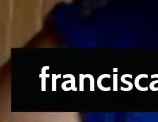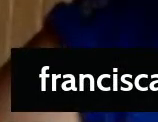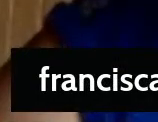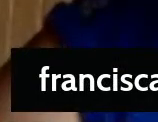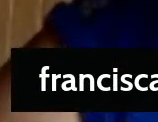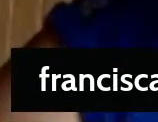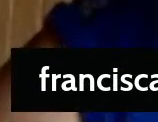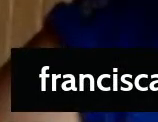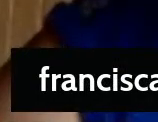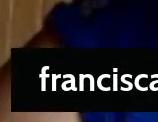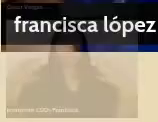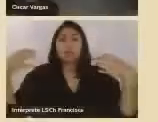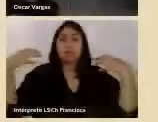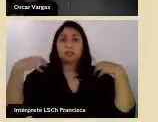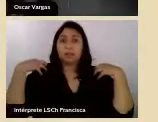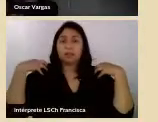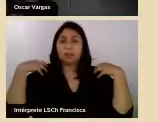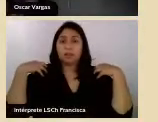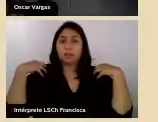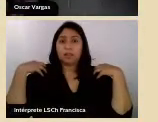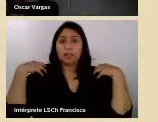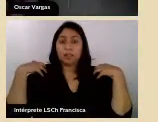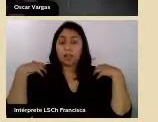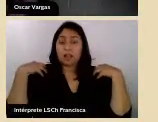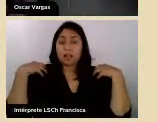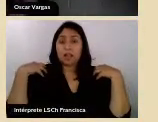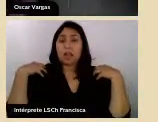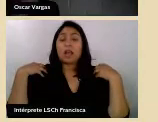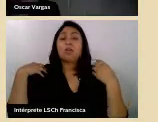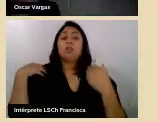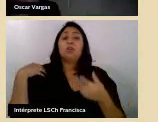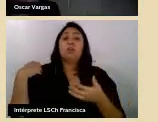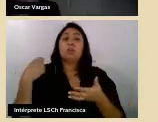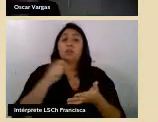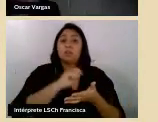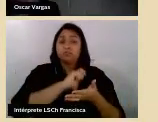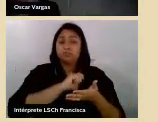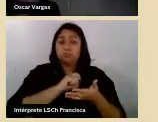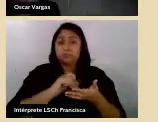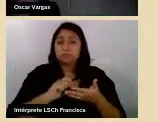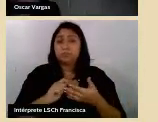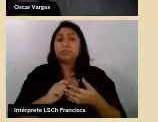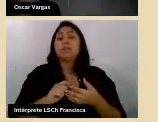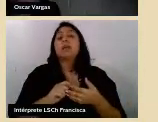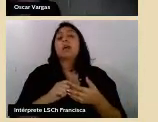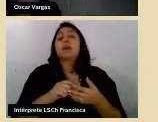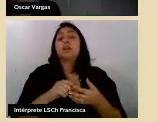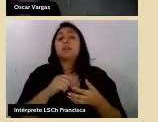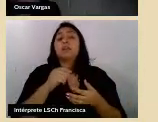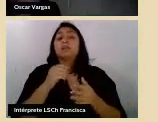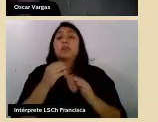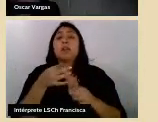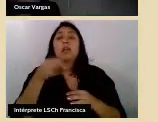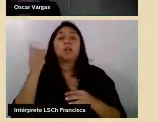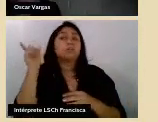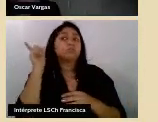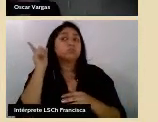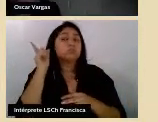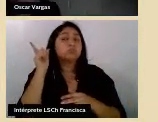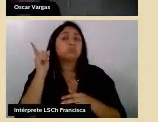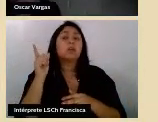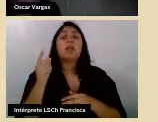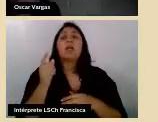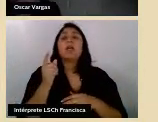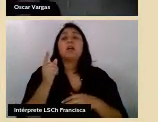de una obra y vivirla, ¿verdad? Pensando en un público con discapacidad visual o baja